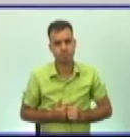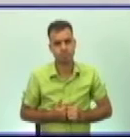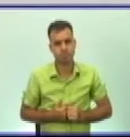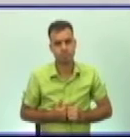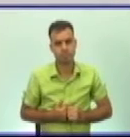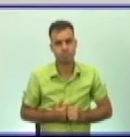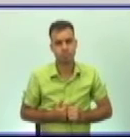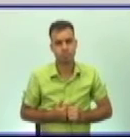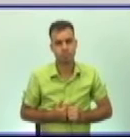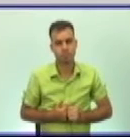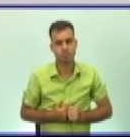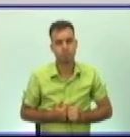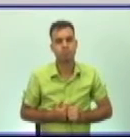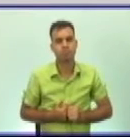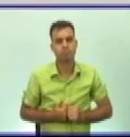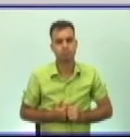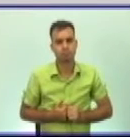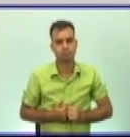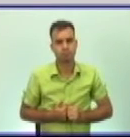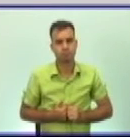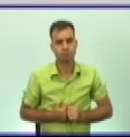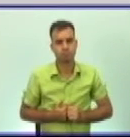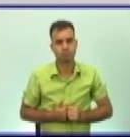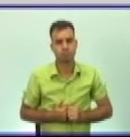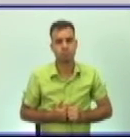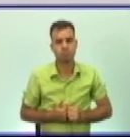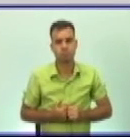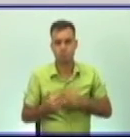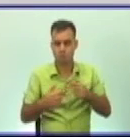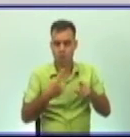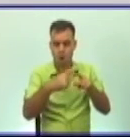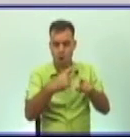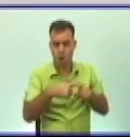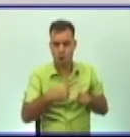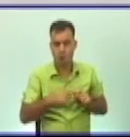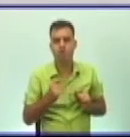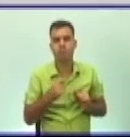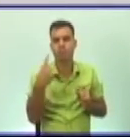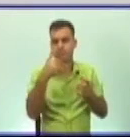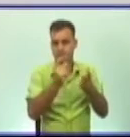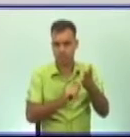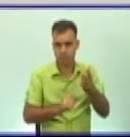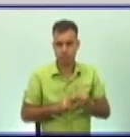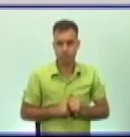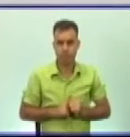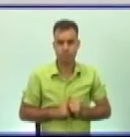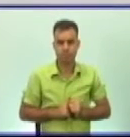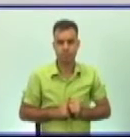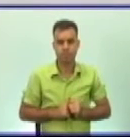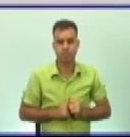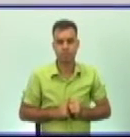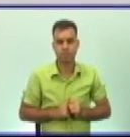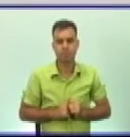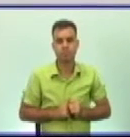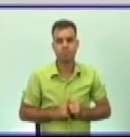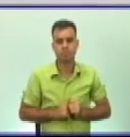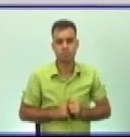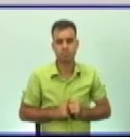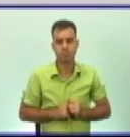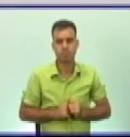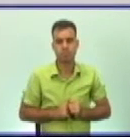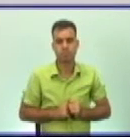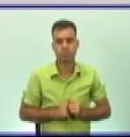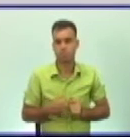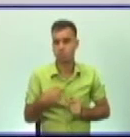como modelo y pueda continuar resolviendo sus próximos ejercicios. Entonces, nosotros hemos